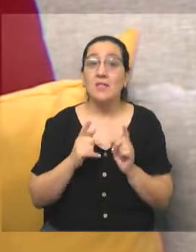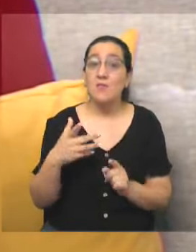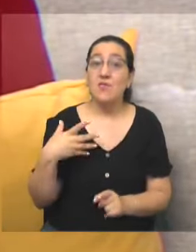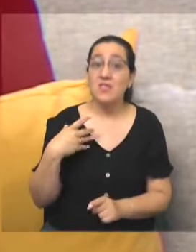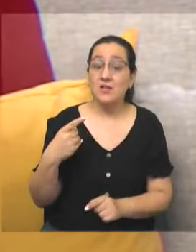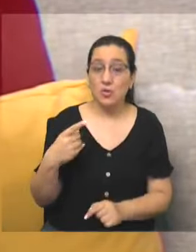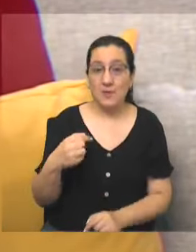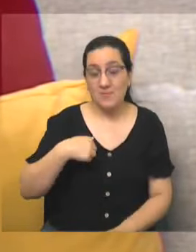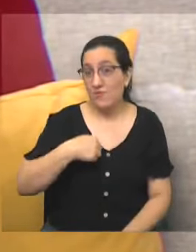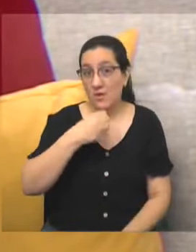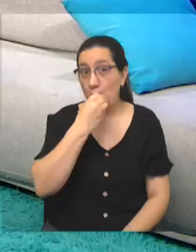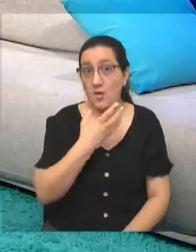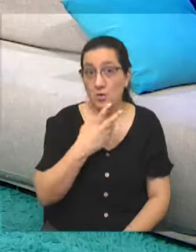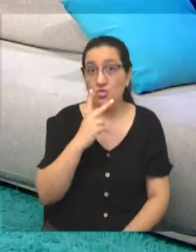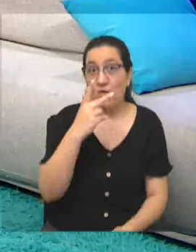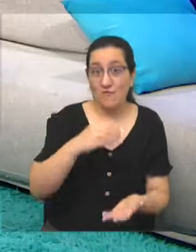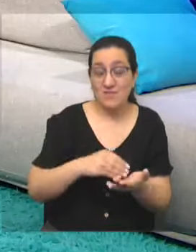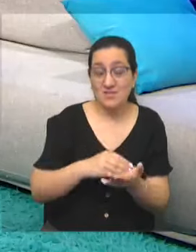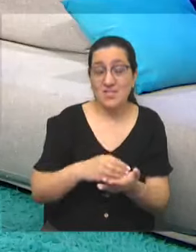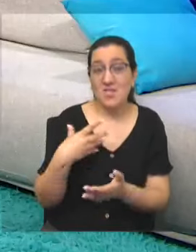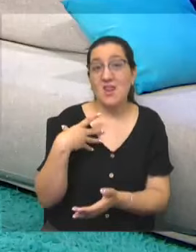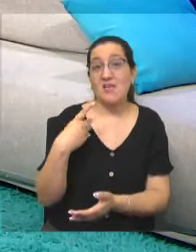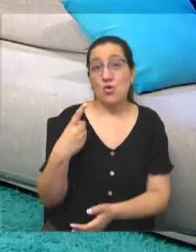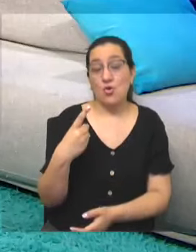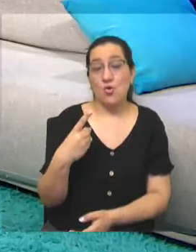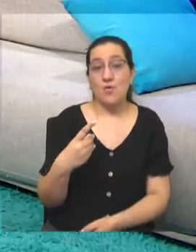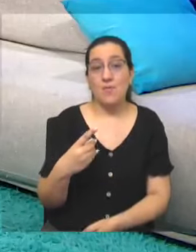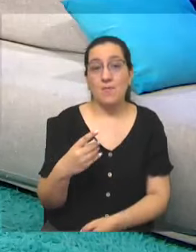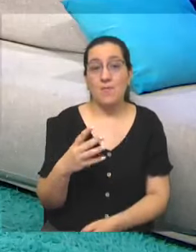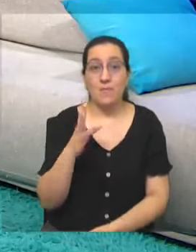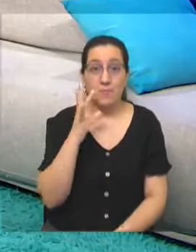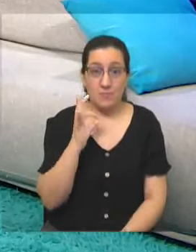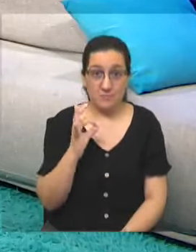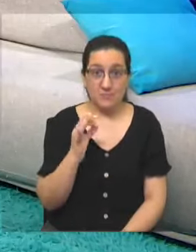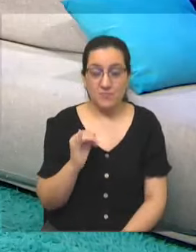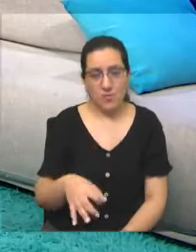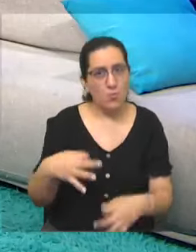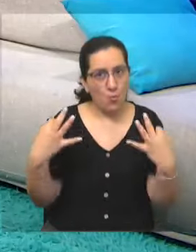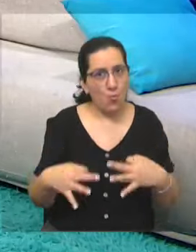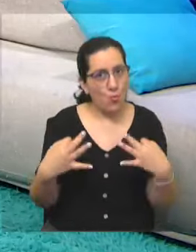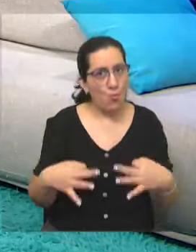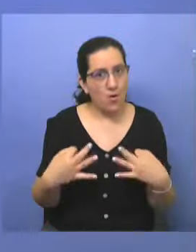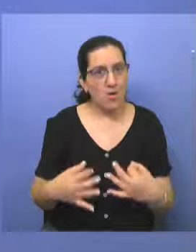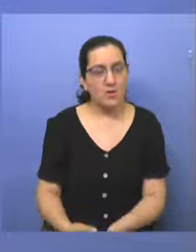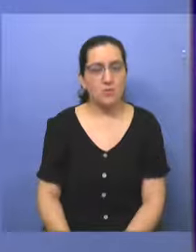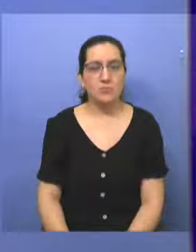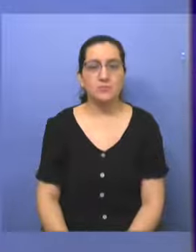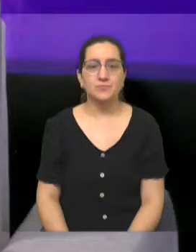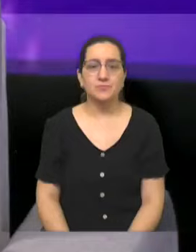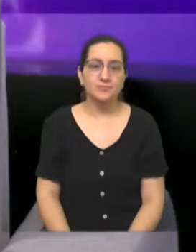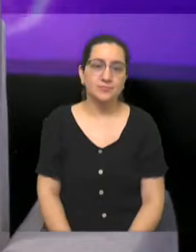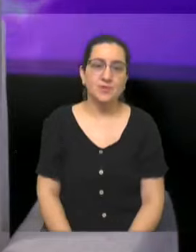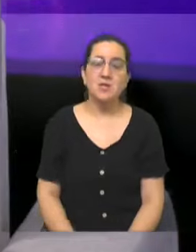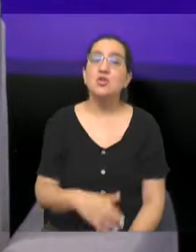mí uno de los mejores directores. Dos veces director interino. Y la verdad que fue un muy buen director. Muy bien. Fito está hoy, yo no sé si quiere